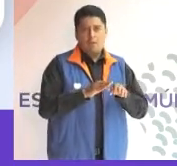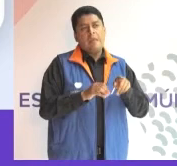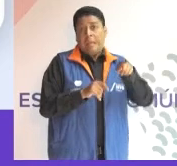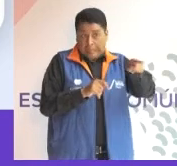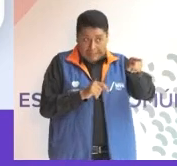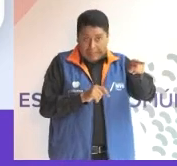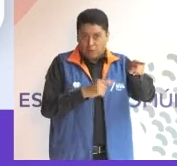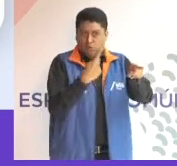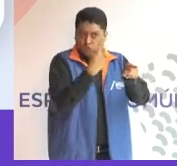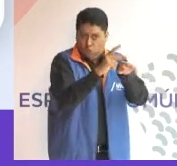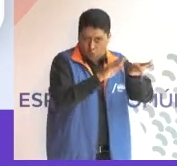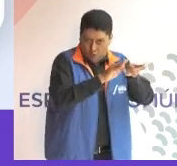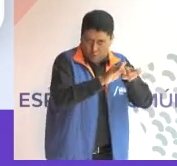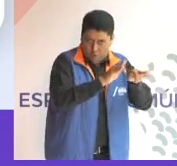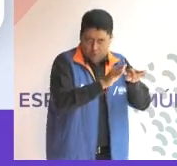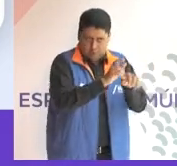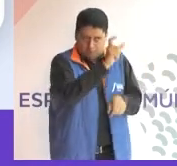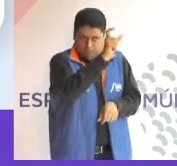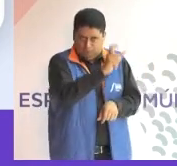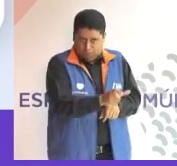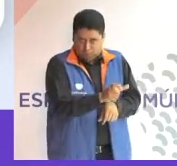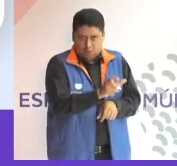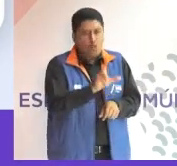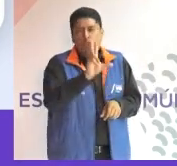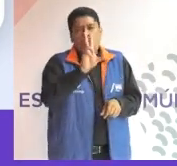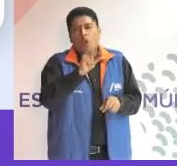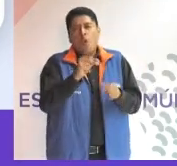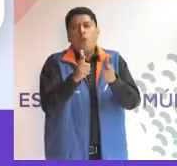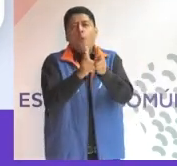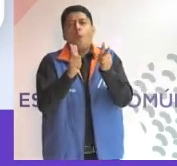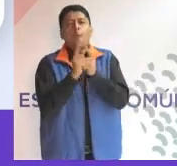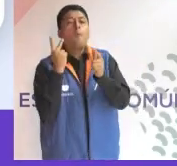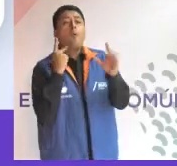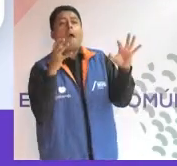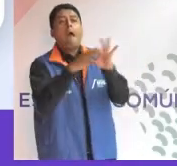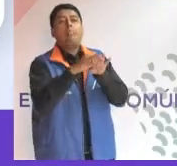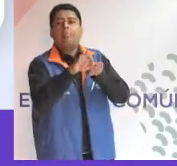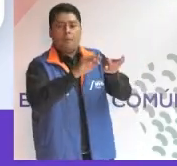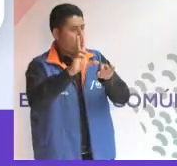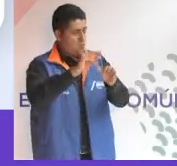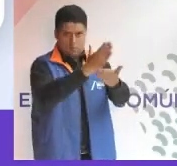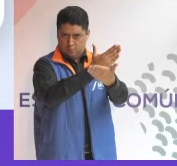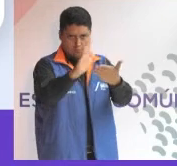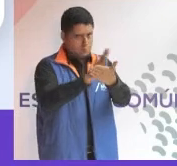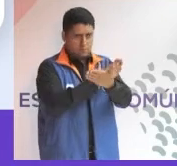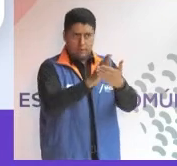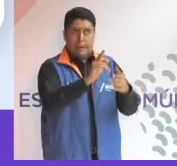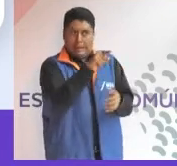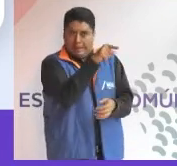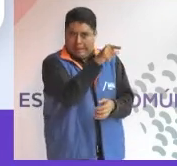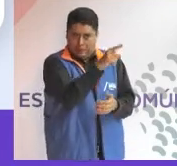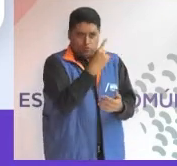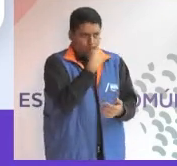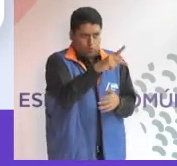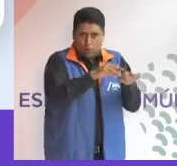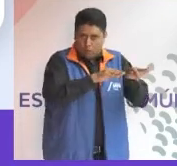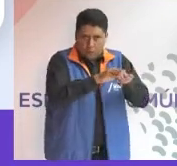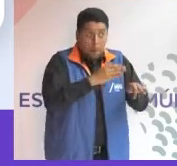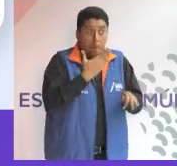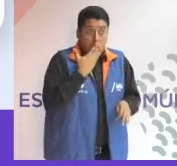de convergencia a través de mecanismos como la planeación participativa y el presupuesto participativo, convocar a la sociedad